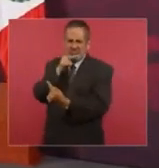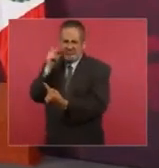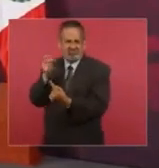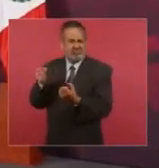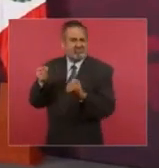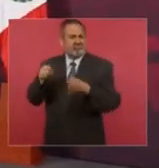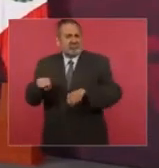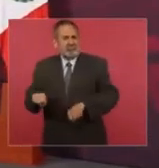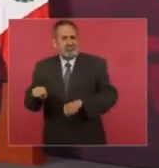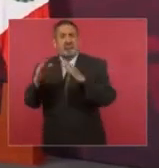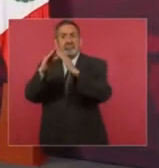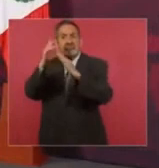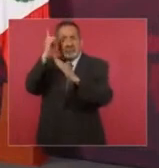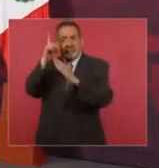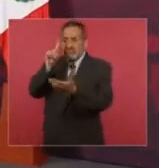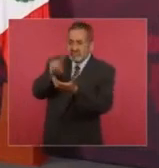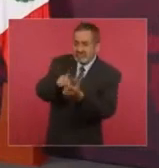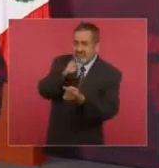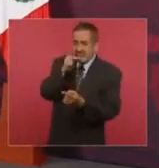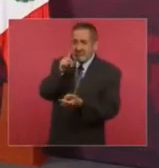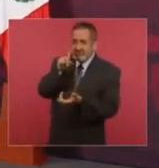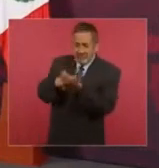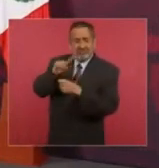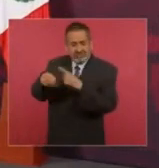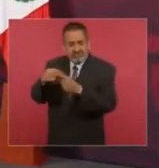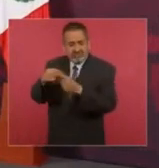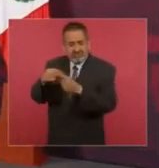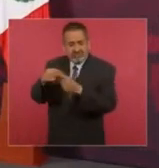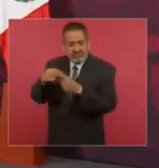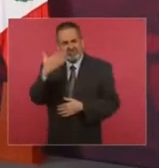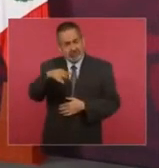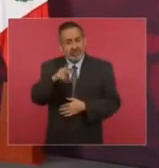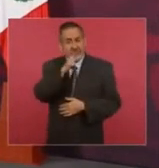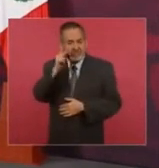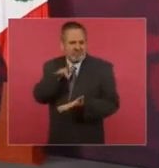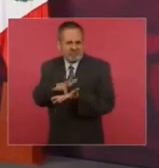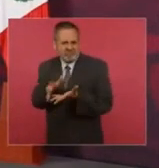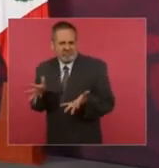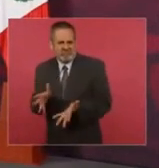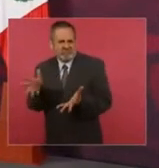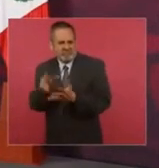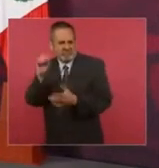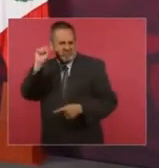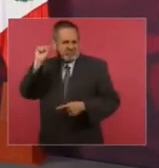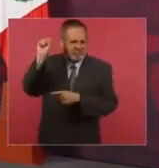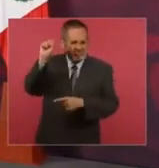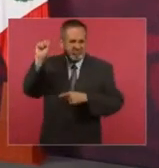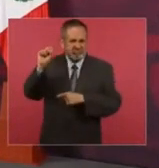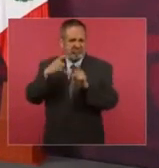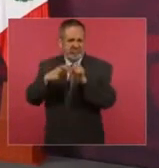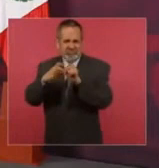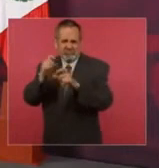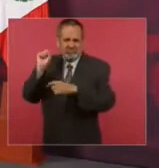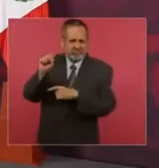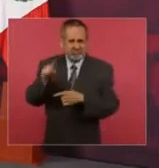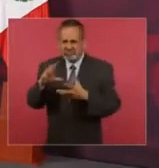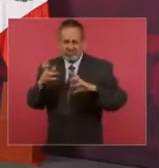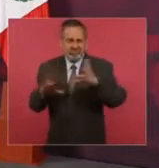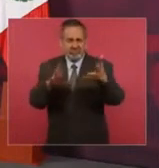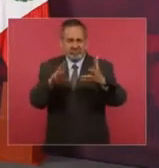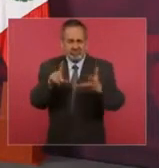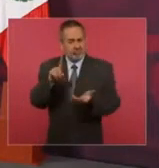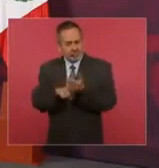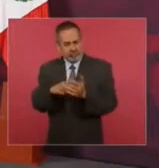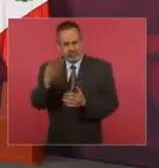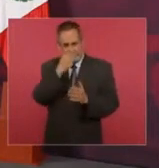el trono de la casa de Dios vos sabías que el papa impulsa el comunismo con todos los desastres que causó Y eso va